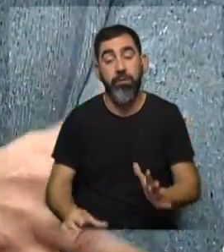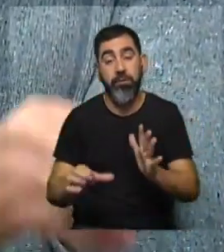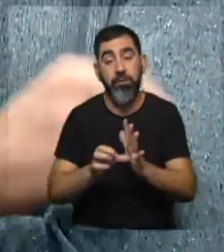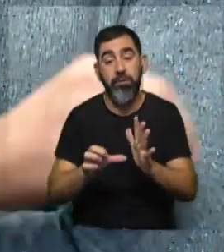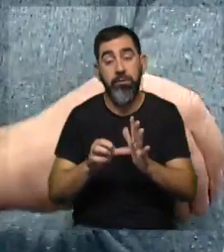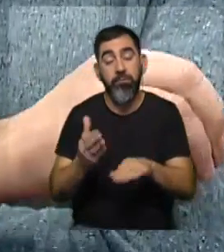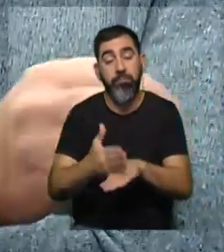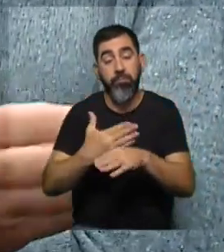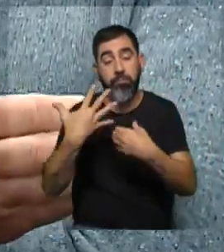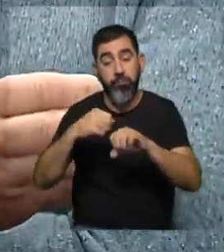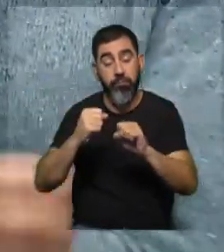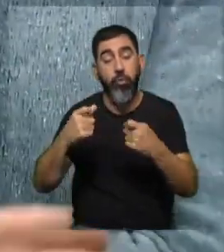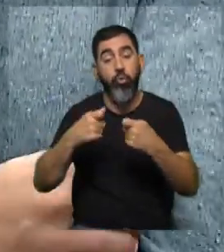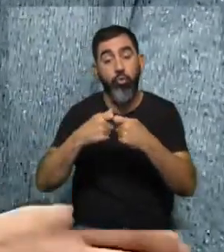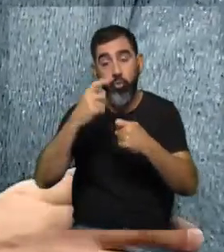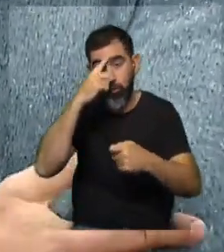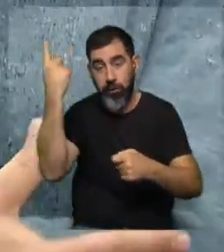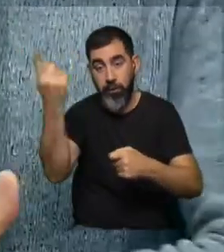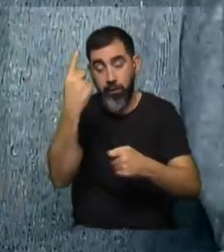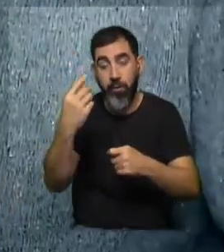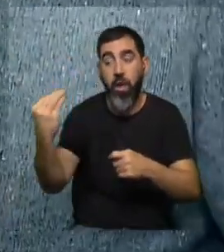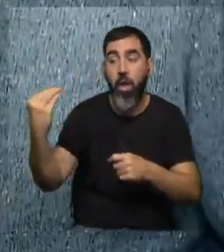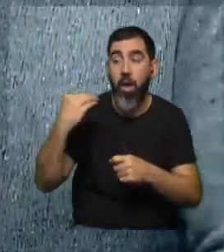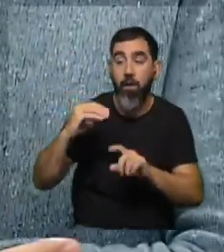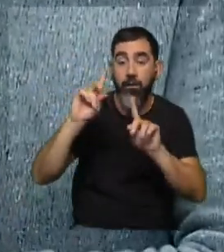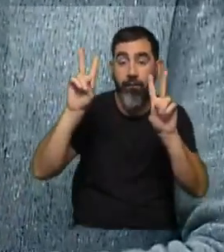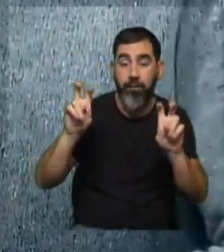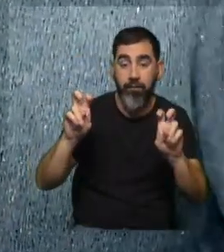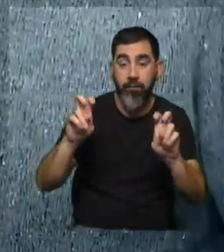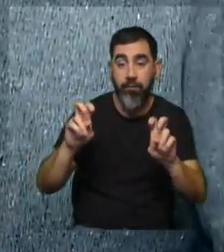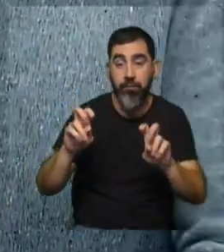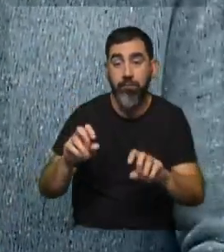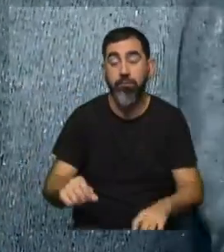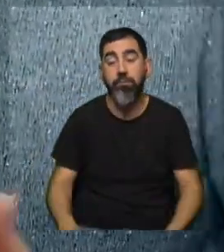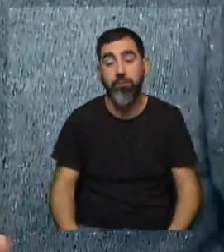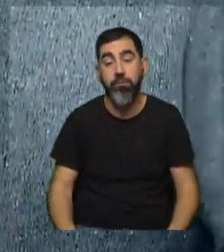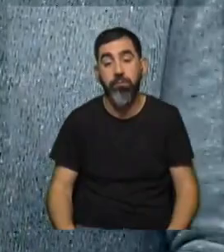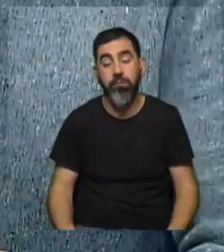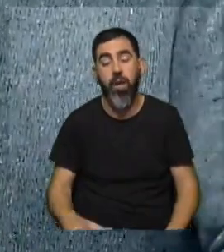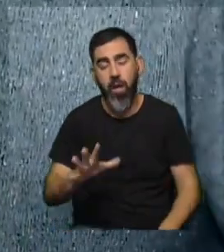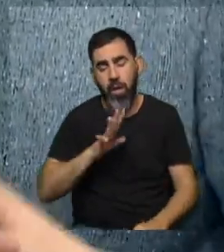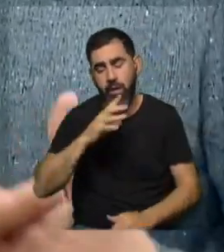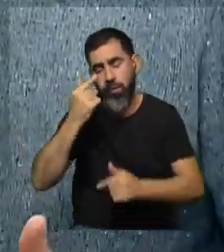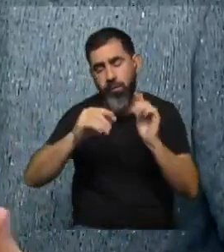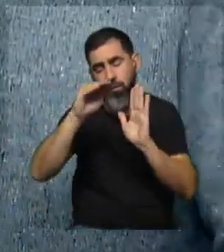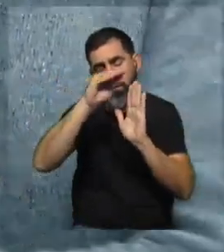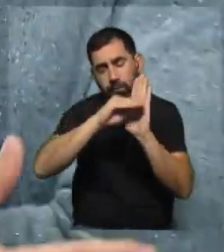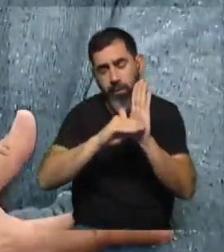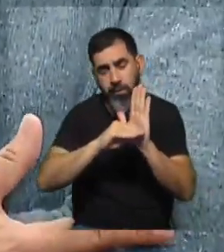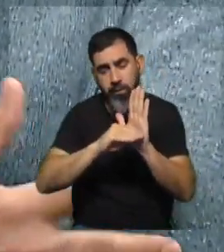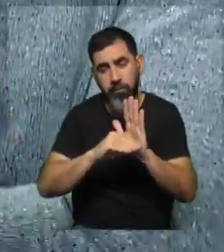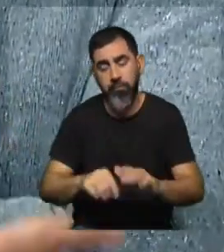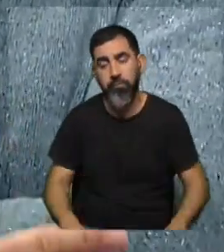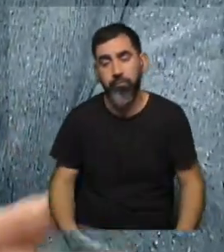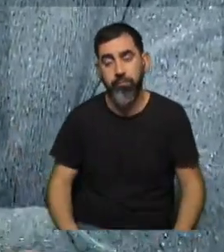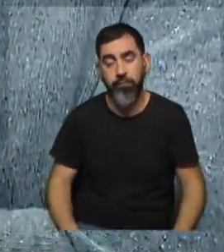temprano Tenemos socios internacionales que nos notifican entre ellos el alumno DC el Smart que es un programa de específico de